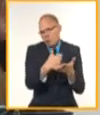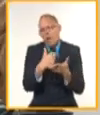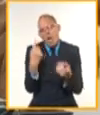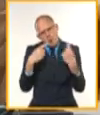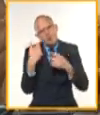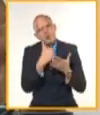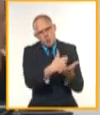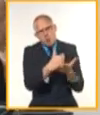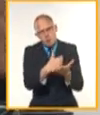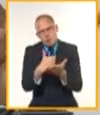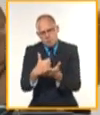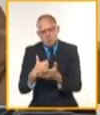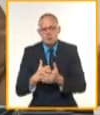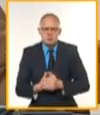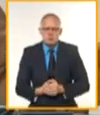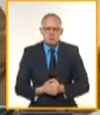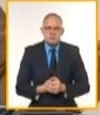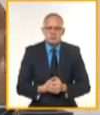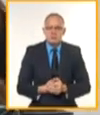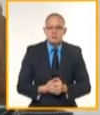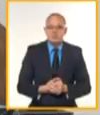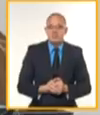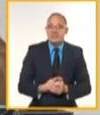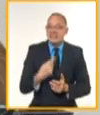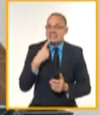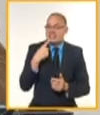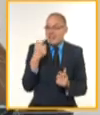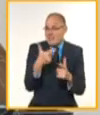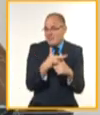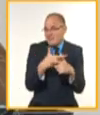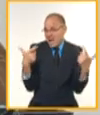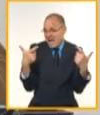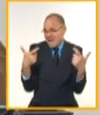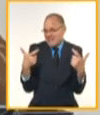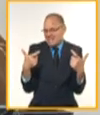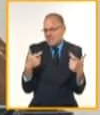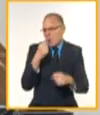que utilizaron la inmensa mayoría para toda